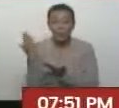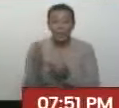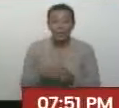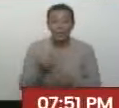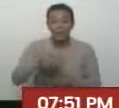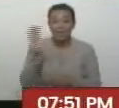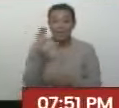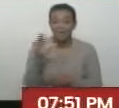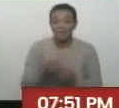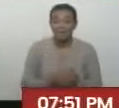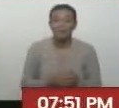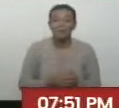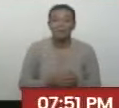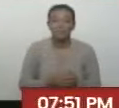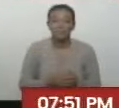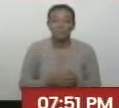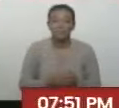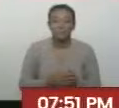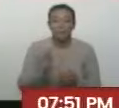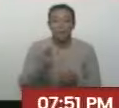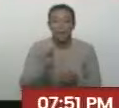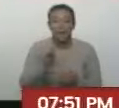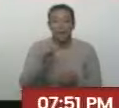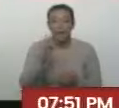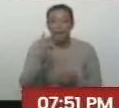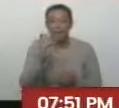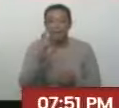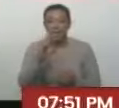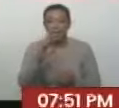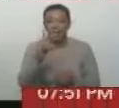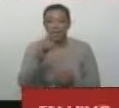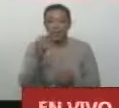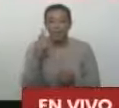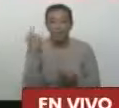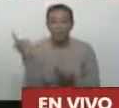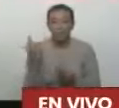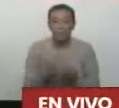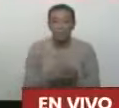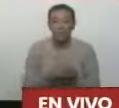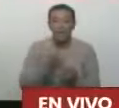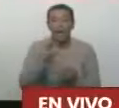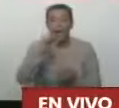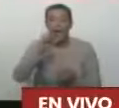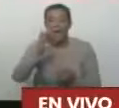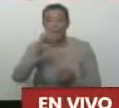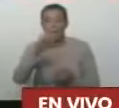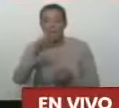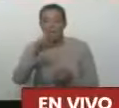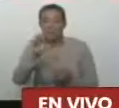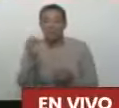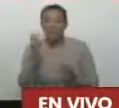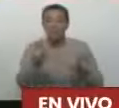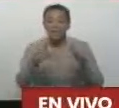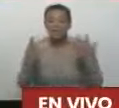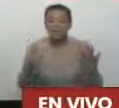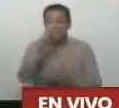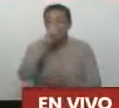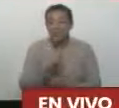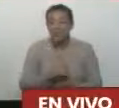Caracas. ¿Ah? Alfredo González, entrenador. Arianna Fernández, 16 años.